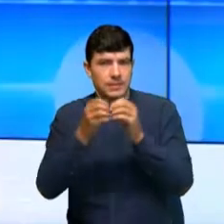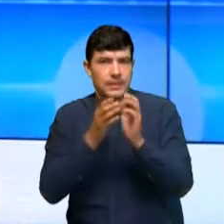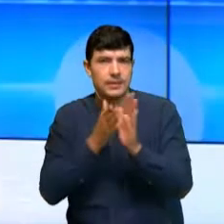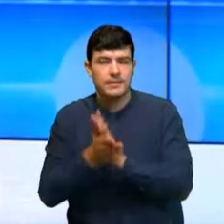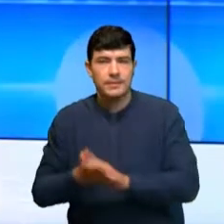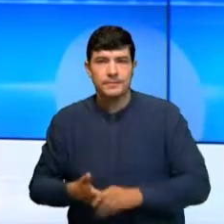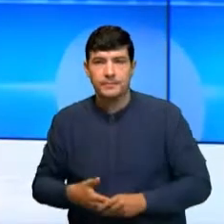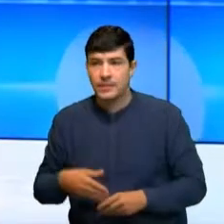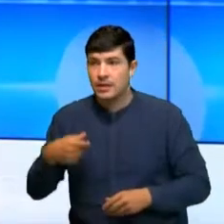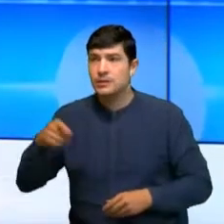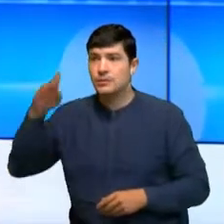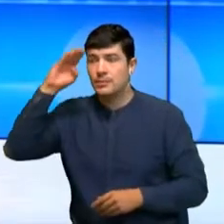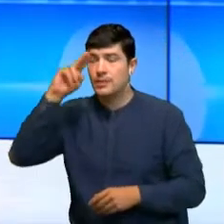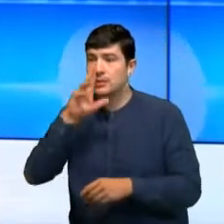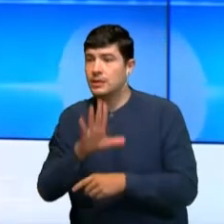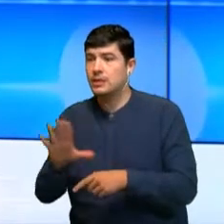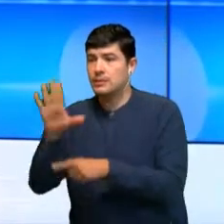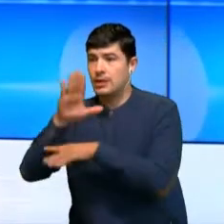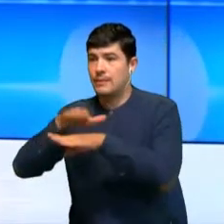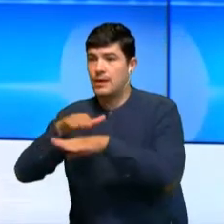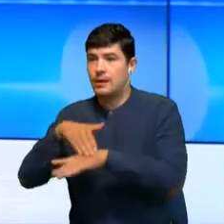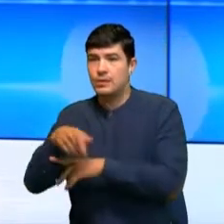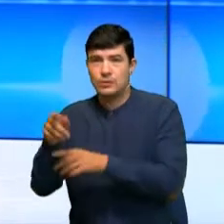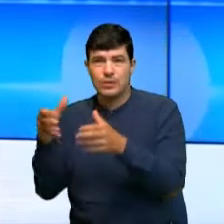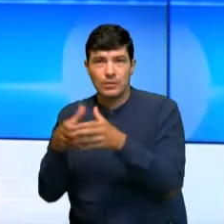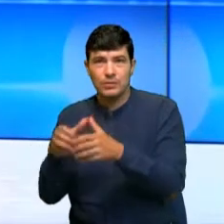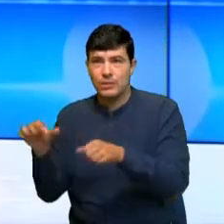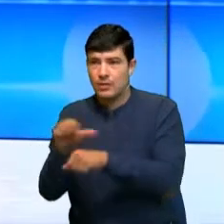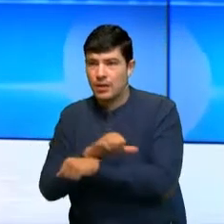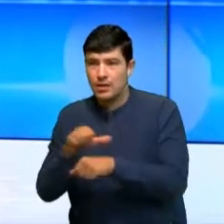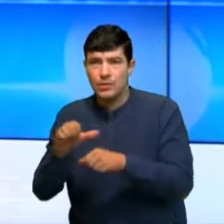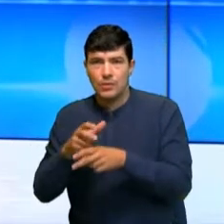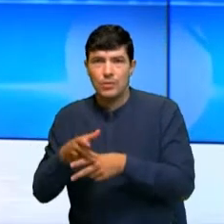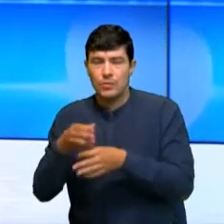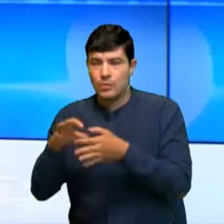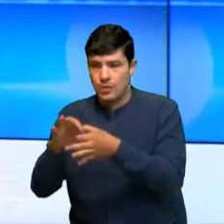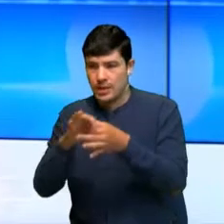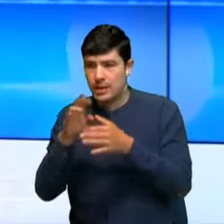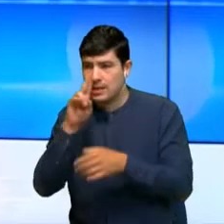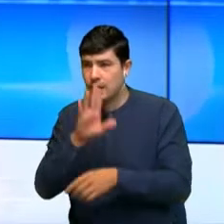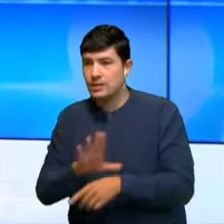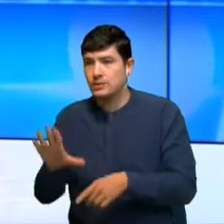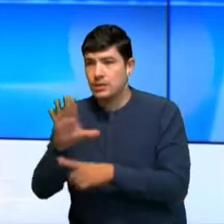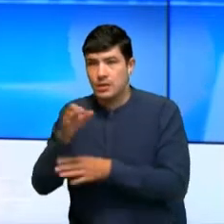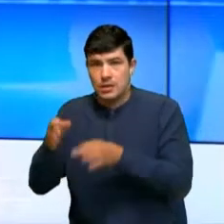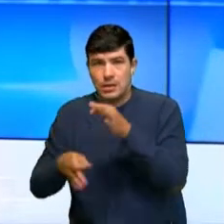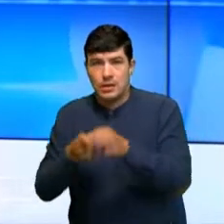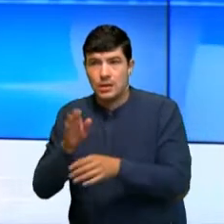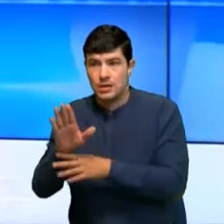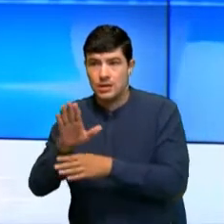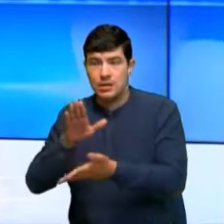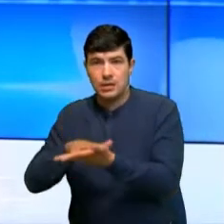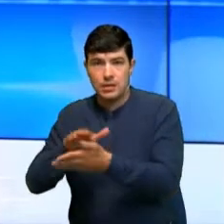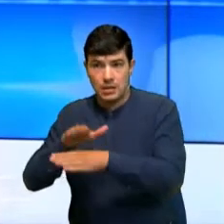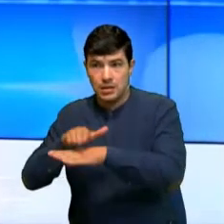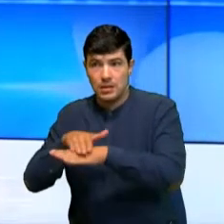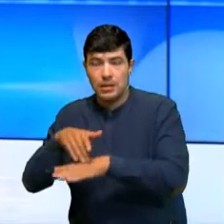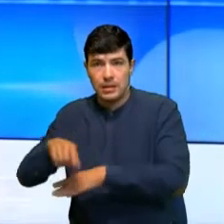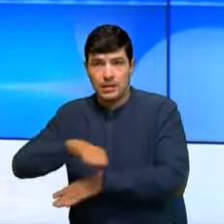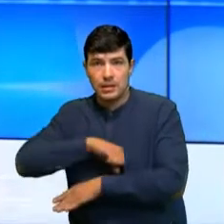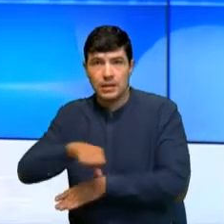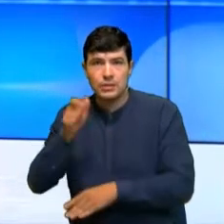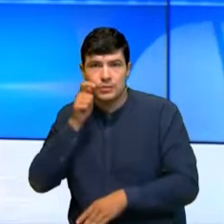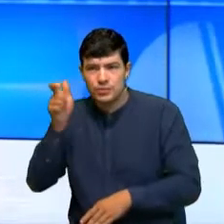y la policía reveló que en un vehículo de la Unidad Nacional de Protección asignado a un defensor de derechos humanos se habría realizado